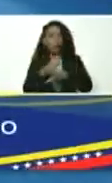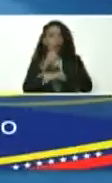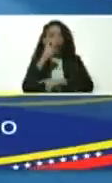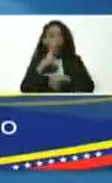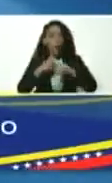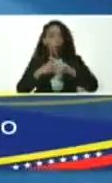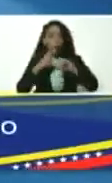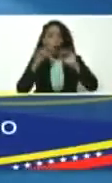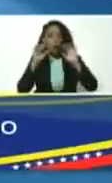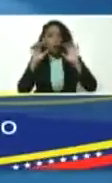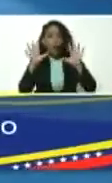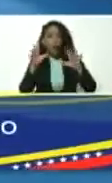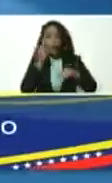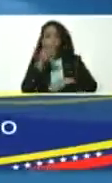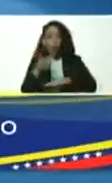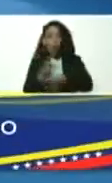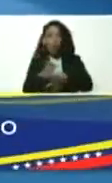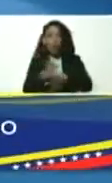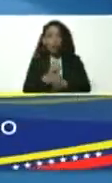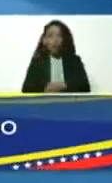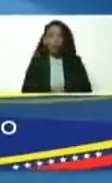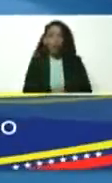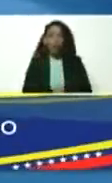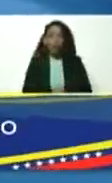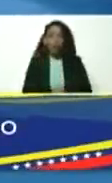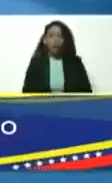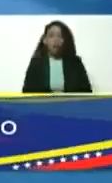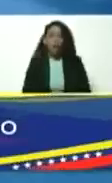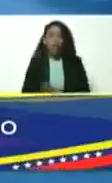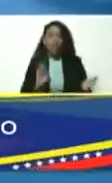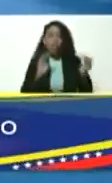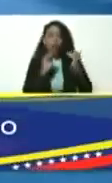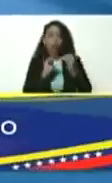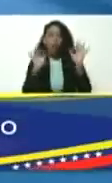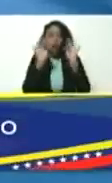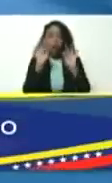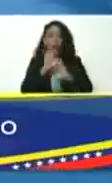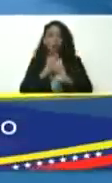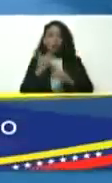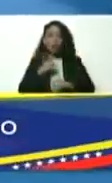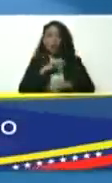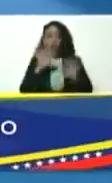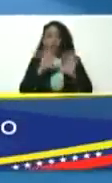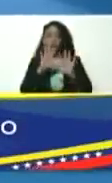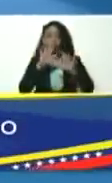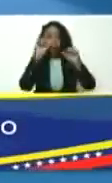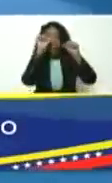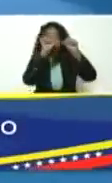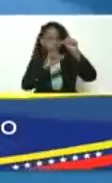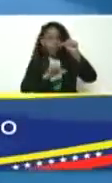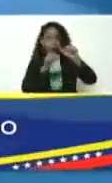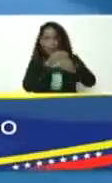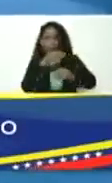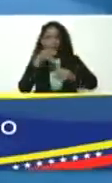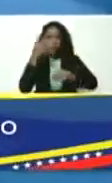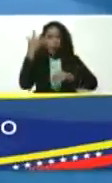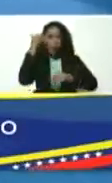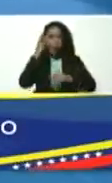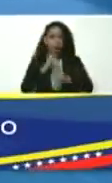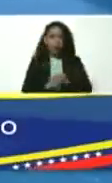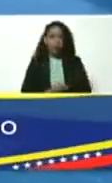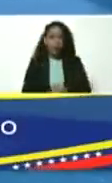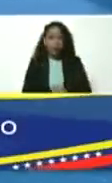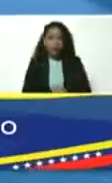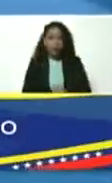del buen gobierno igualmente hemos revisado el éxito que tuvo